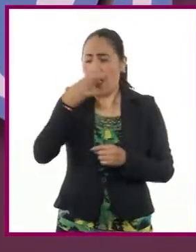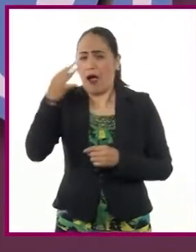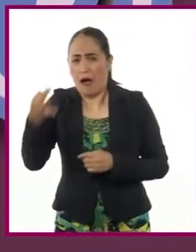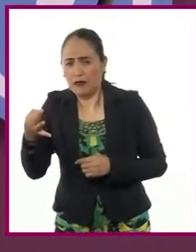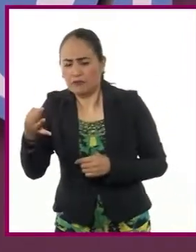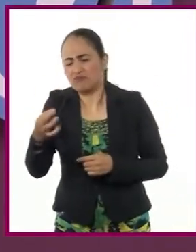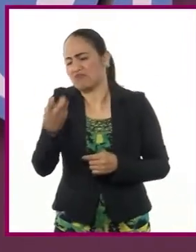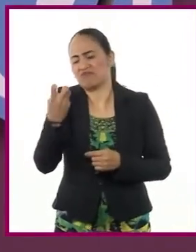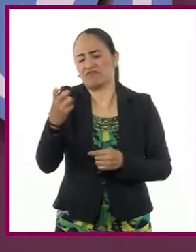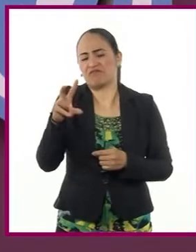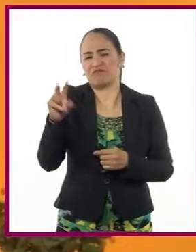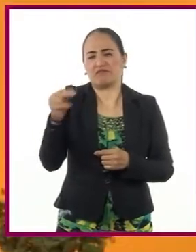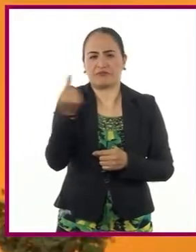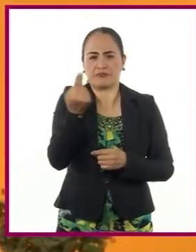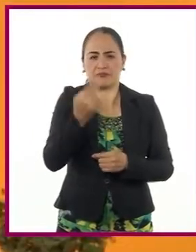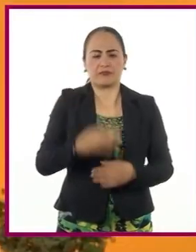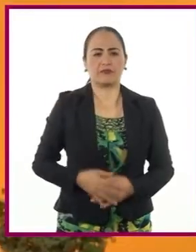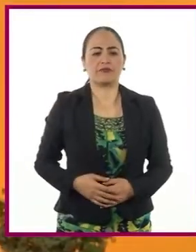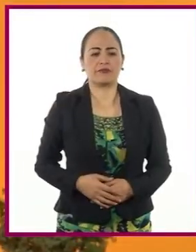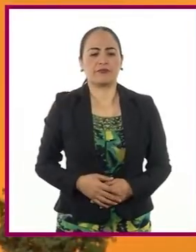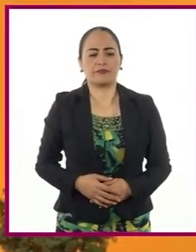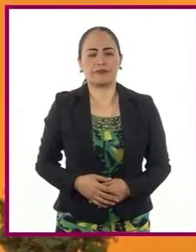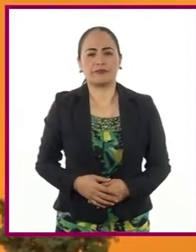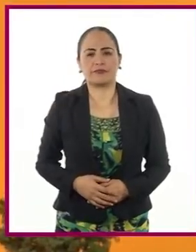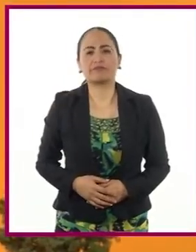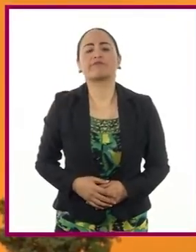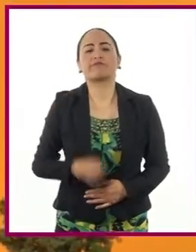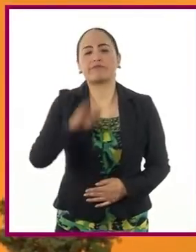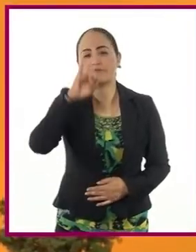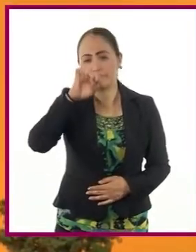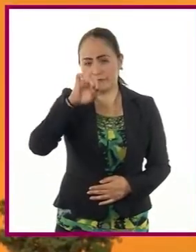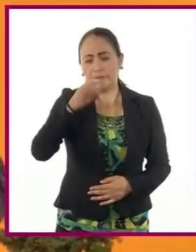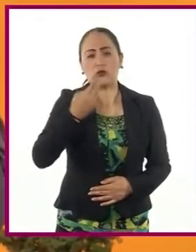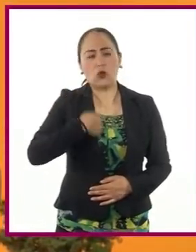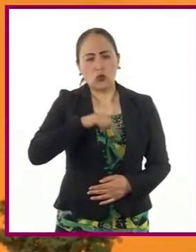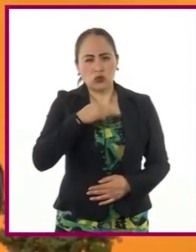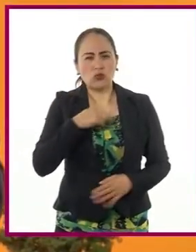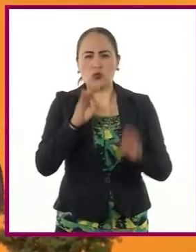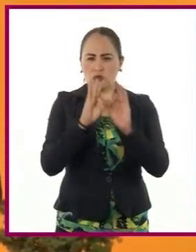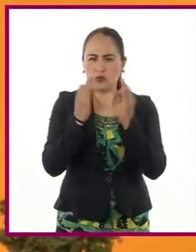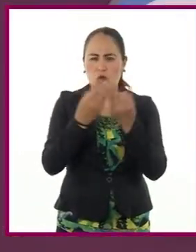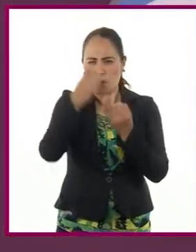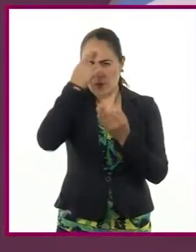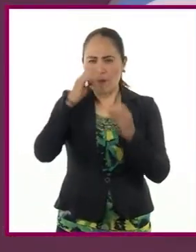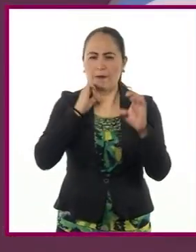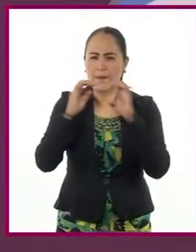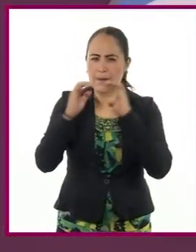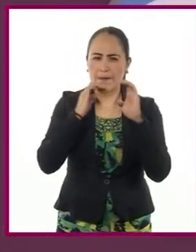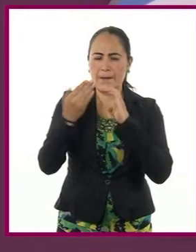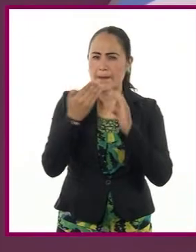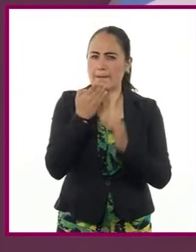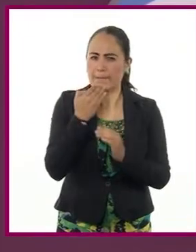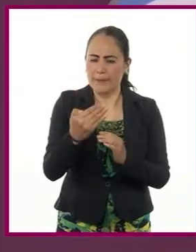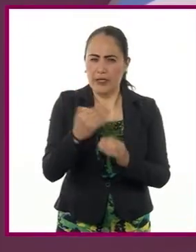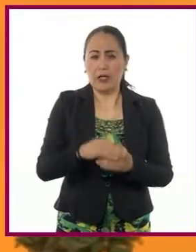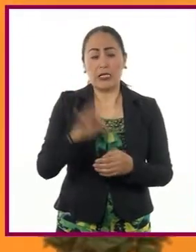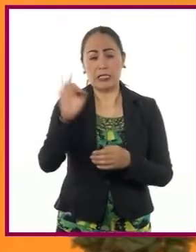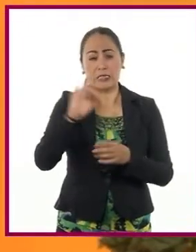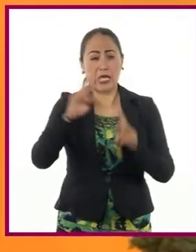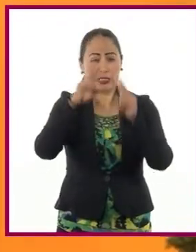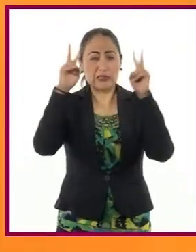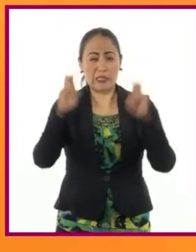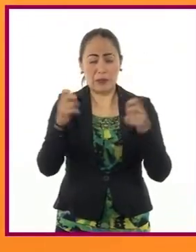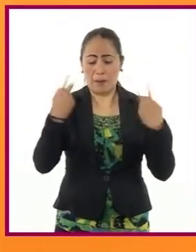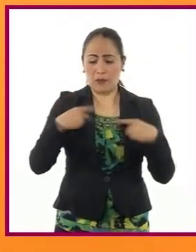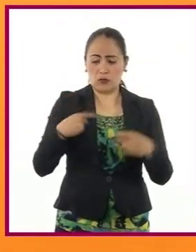entendimiento entre las personas. En efecto, debemos elegir un buen canal de comunicación. Si el asunto a tratar afecta a